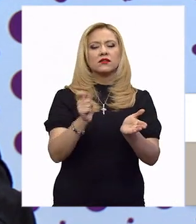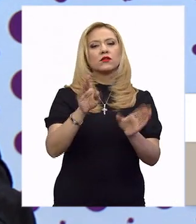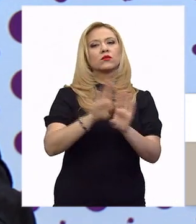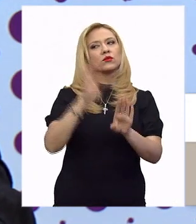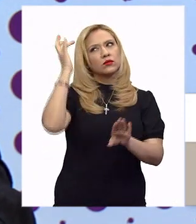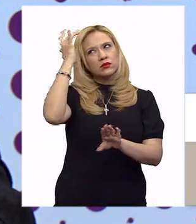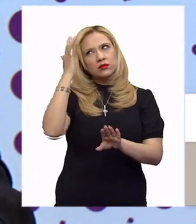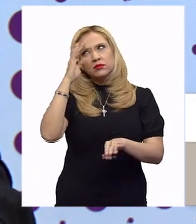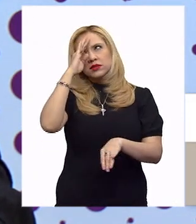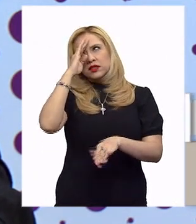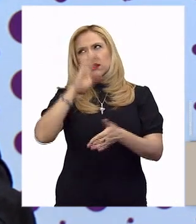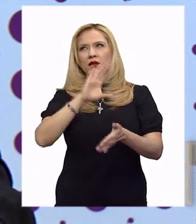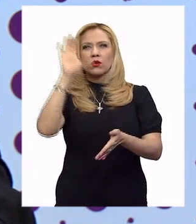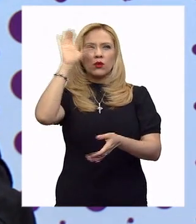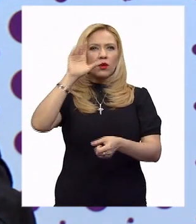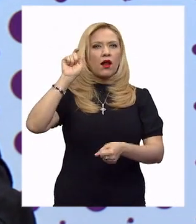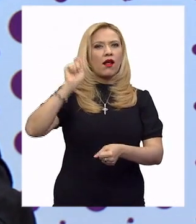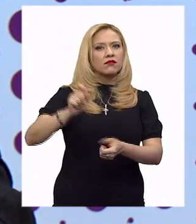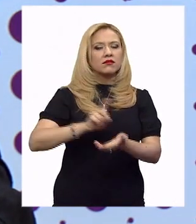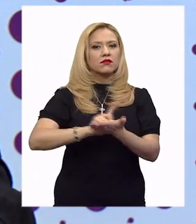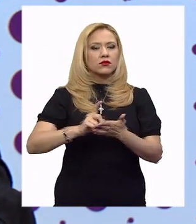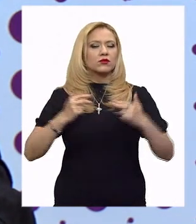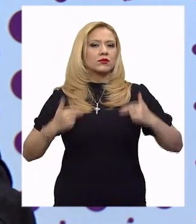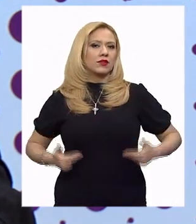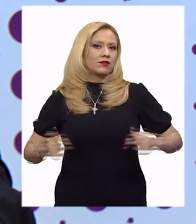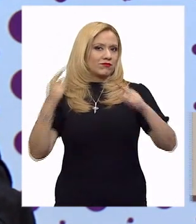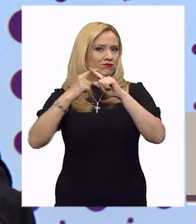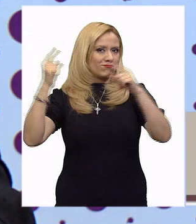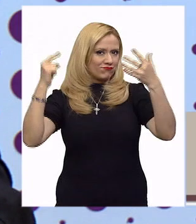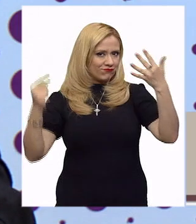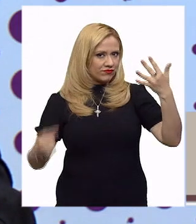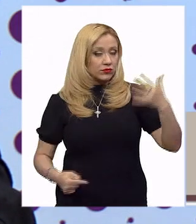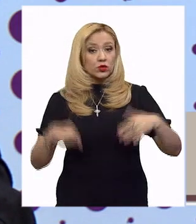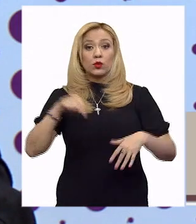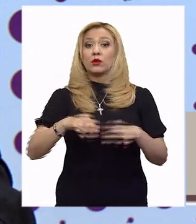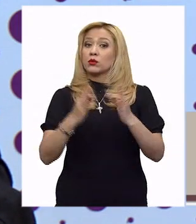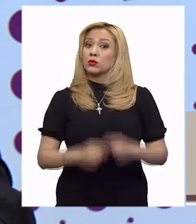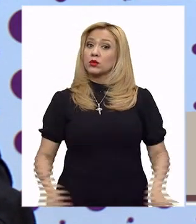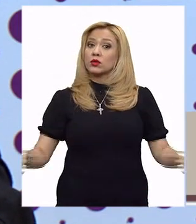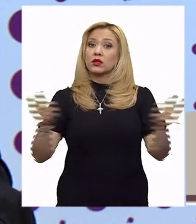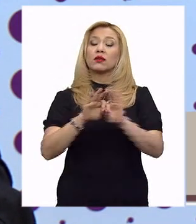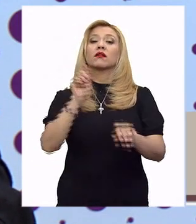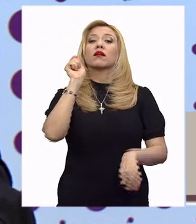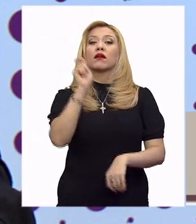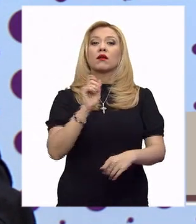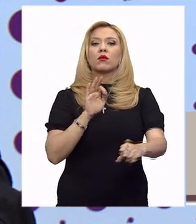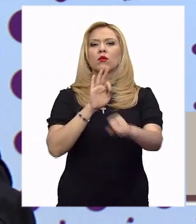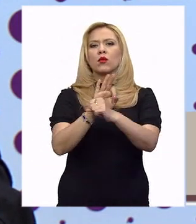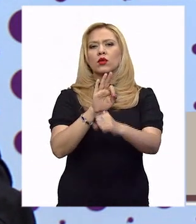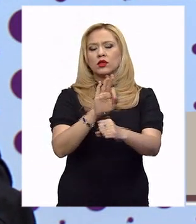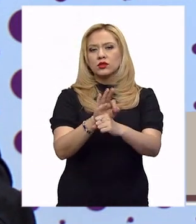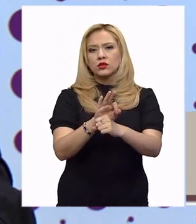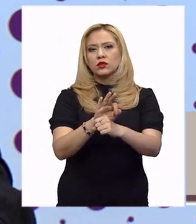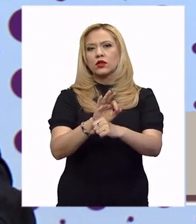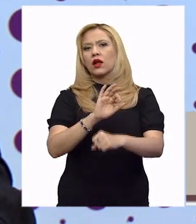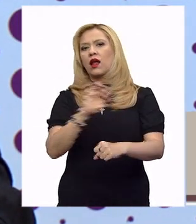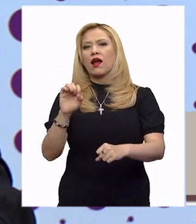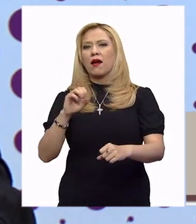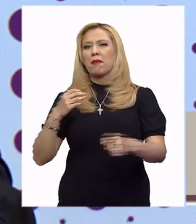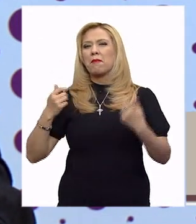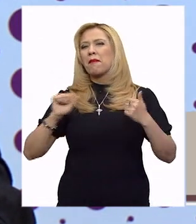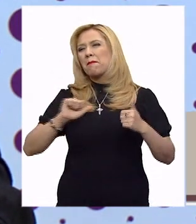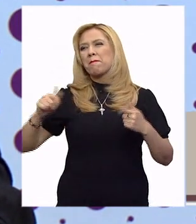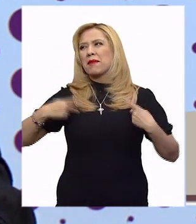de los derechos humanos. El día de hoy hablaremos sobre un tema de gran trascendencia jurídica que es la protección de denunciantes en actos de